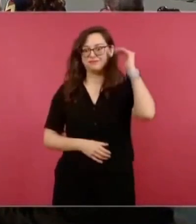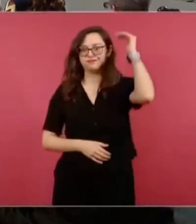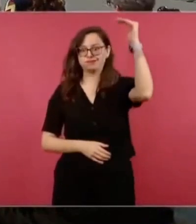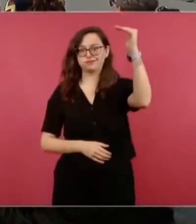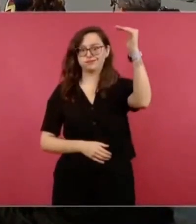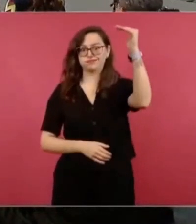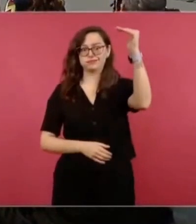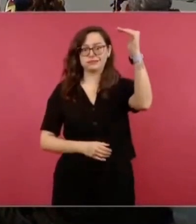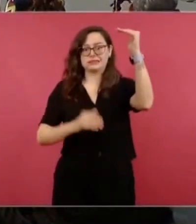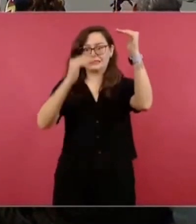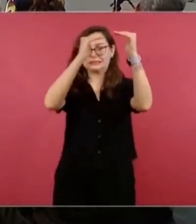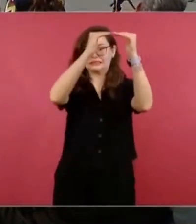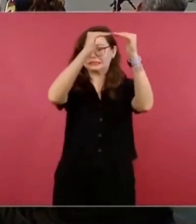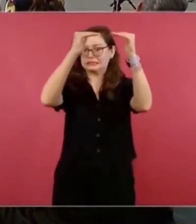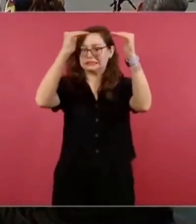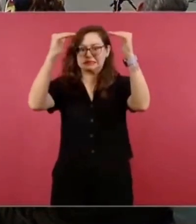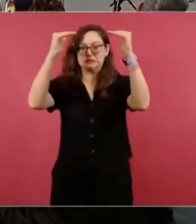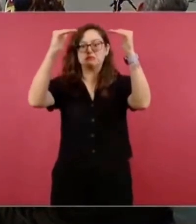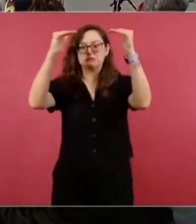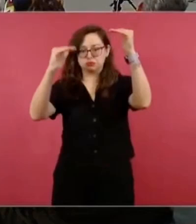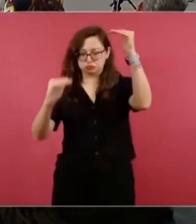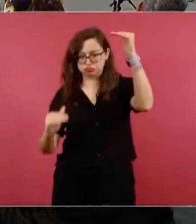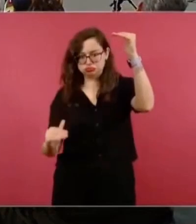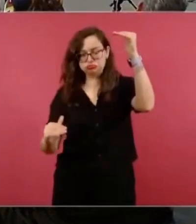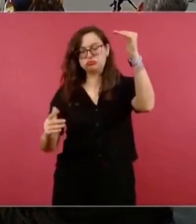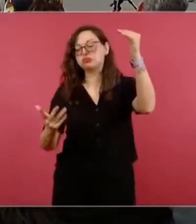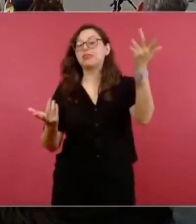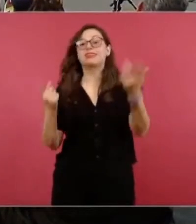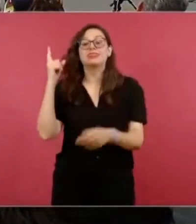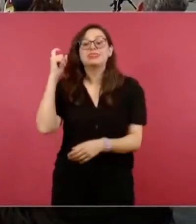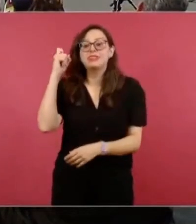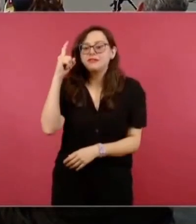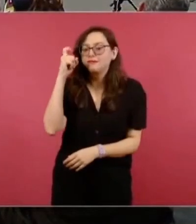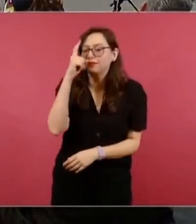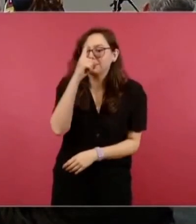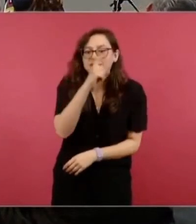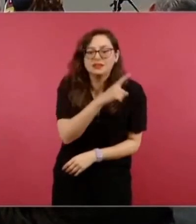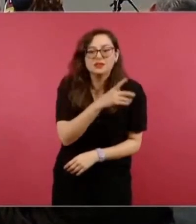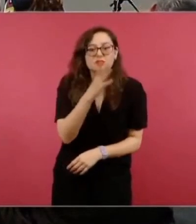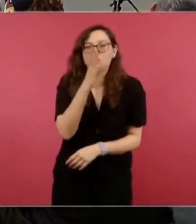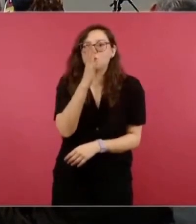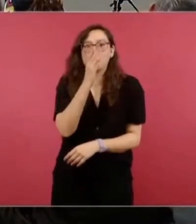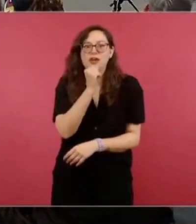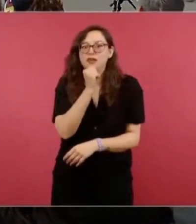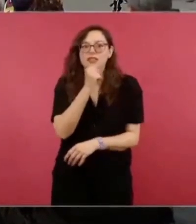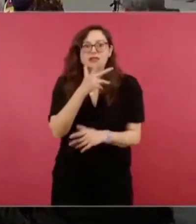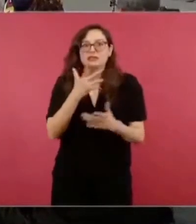no ha sido fácil. Ahora sí vamos a ver todo.